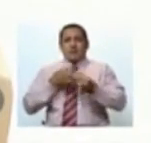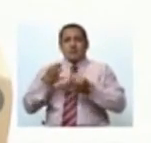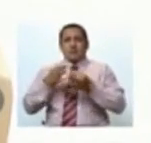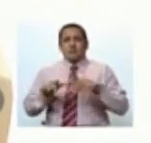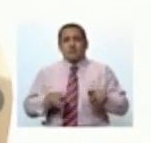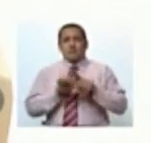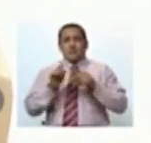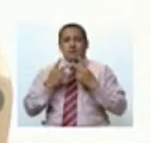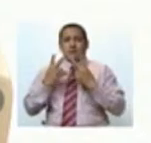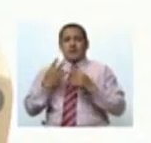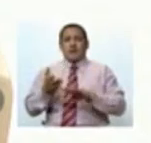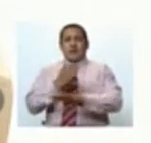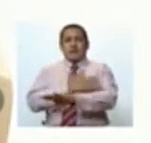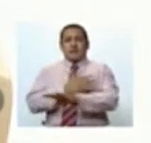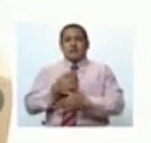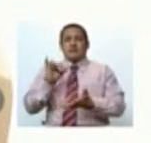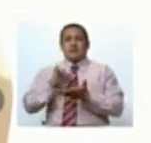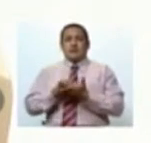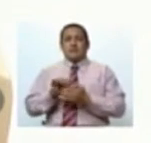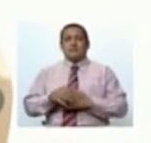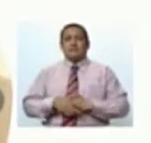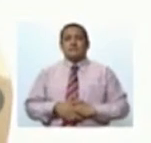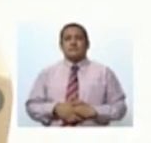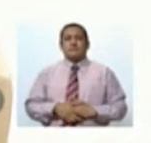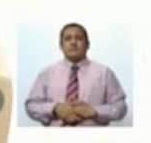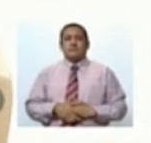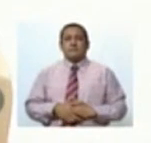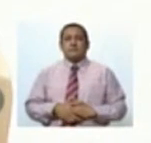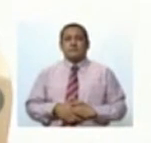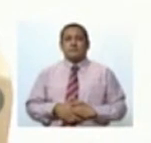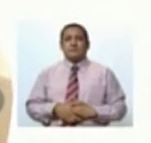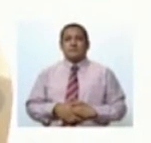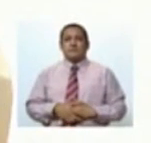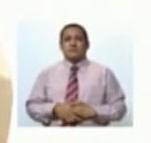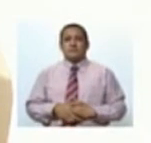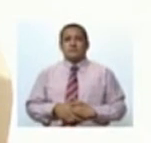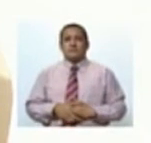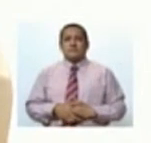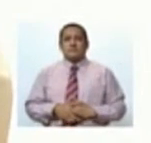el voto singular, ¿no? Es que